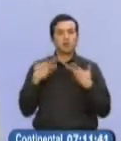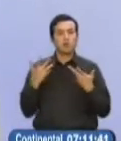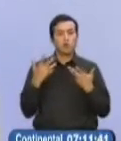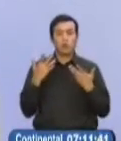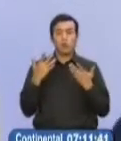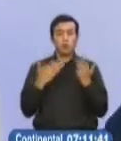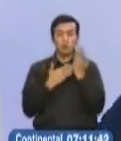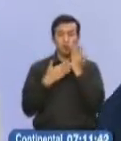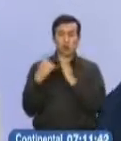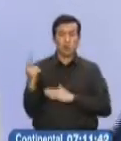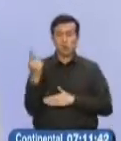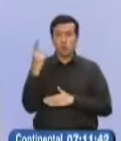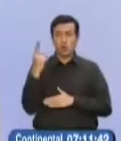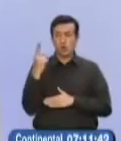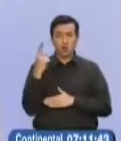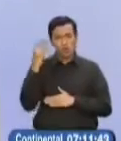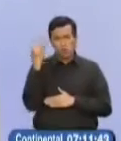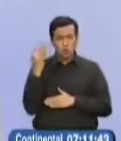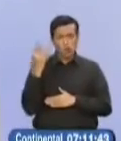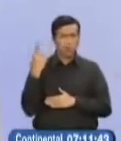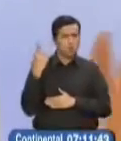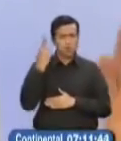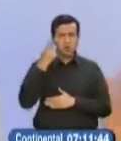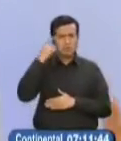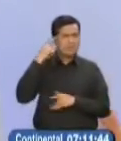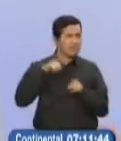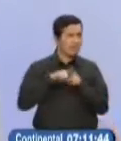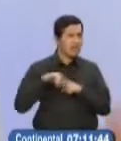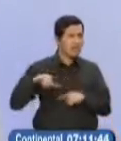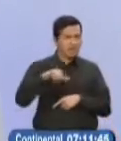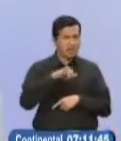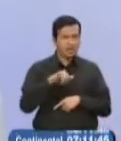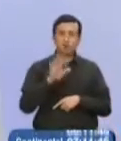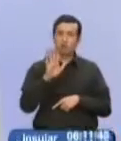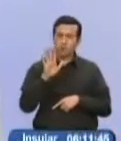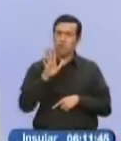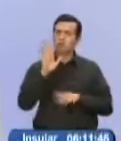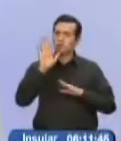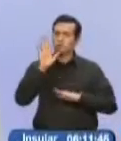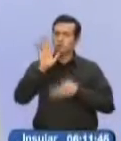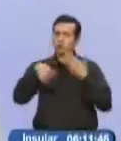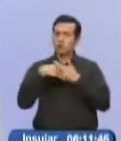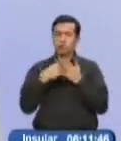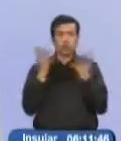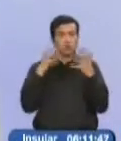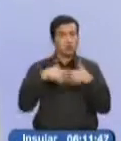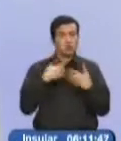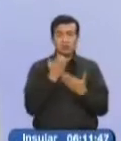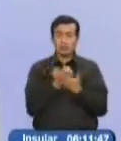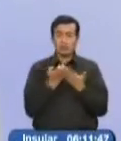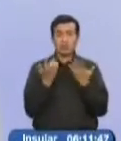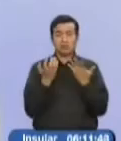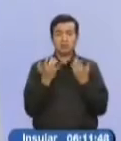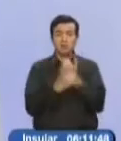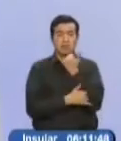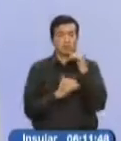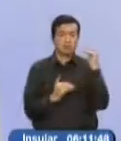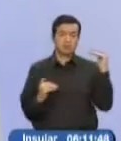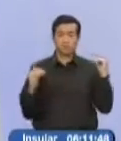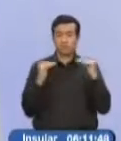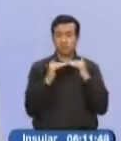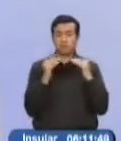un modelo único de desarrollo, no podemos pensar igual todos, pero tenemos compromiso, salir de esta crisis, construir sociedades más